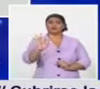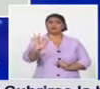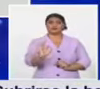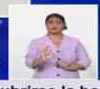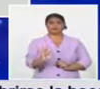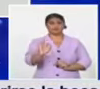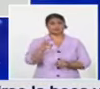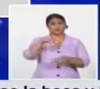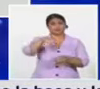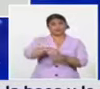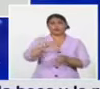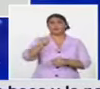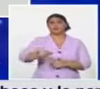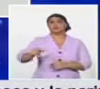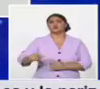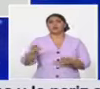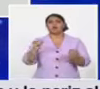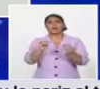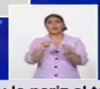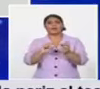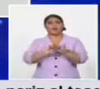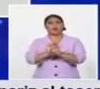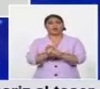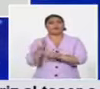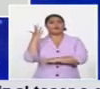pacientes importados a nuestro país.